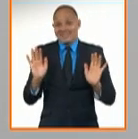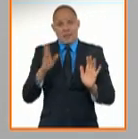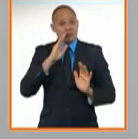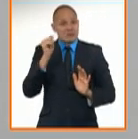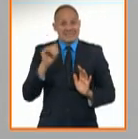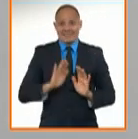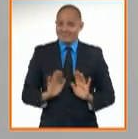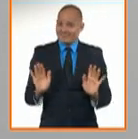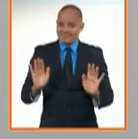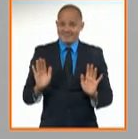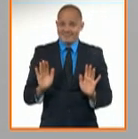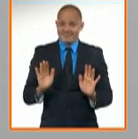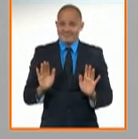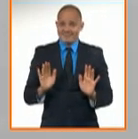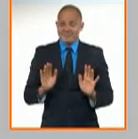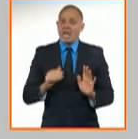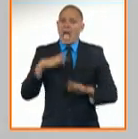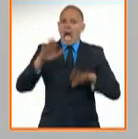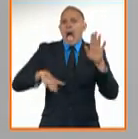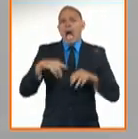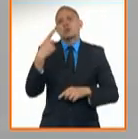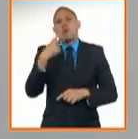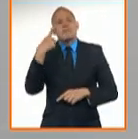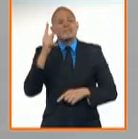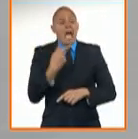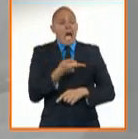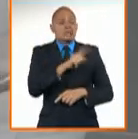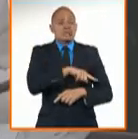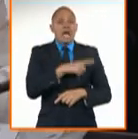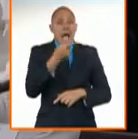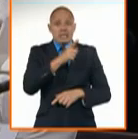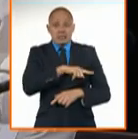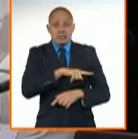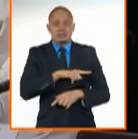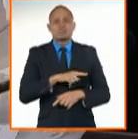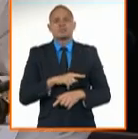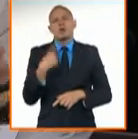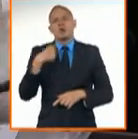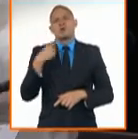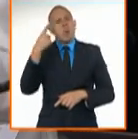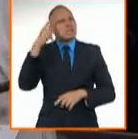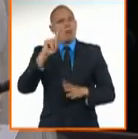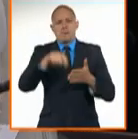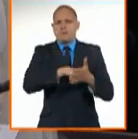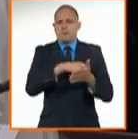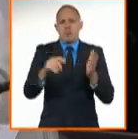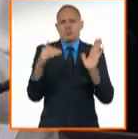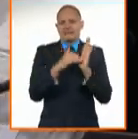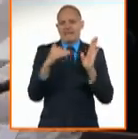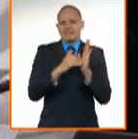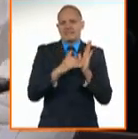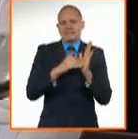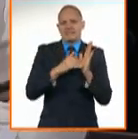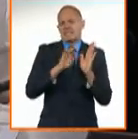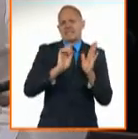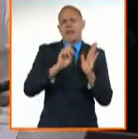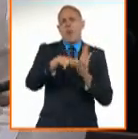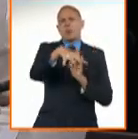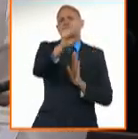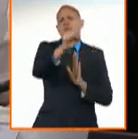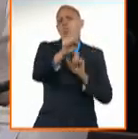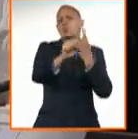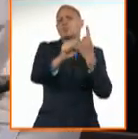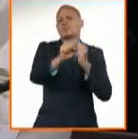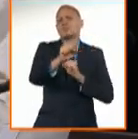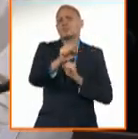nivel menor y lo que ellos porque salió criteria de la litera entonces parte de la pagos de problemas volvió a tener para complotar inclusive llegarme un apagón